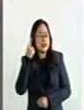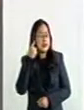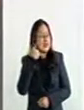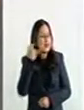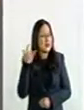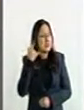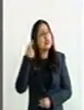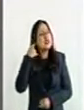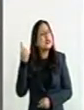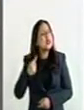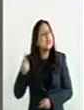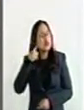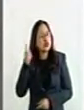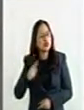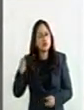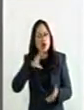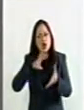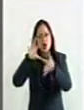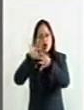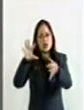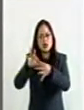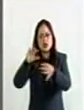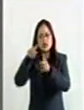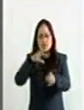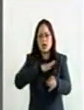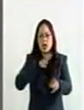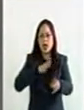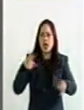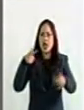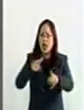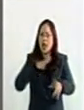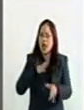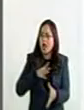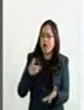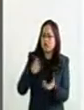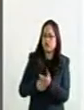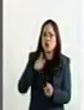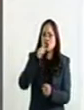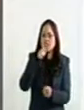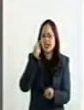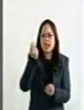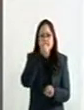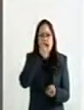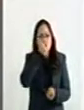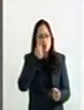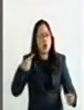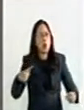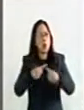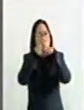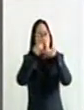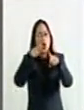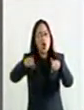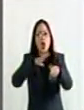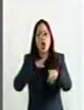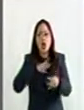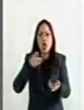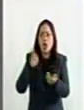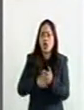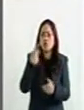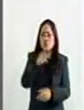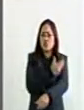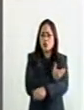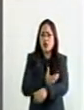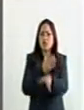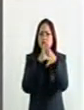de las bombas despachadoras de gasolina como resultado de un enfrentamiento entre policías y estudiantes. De acuerdo con sus compañeros de